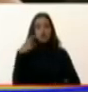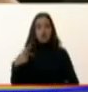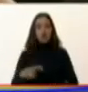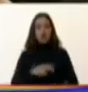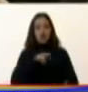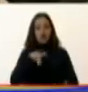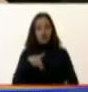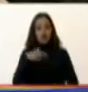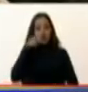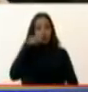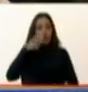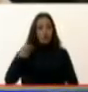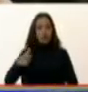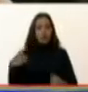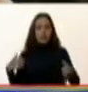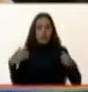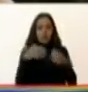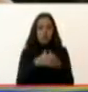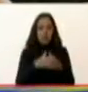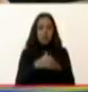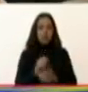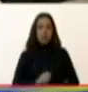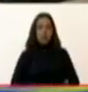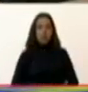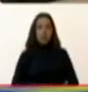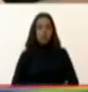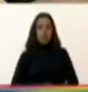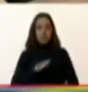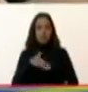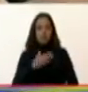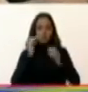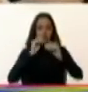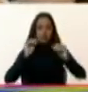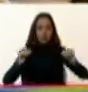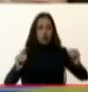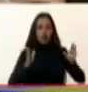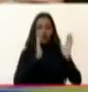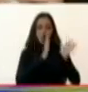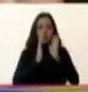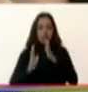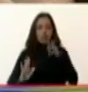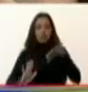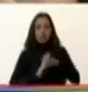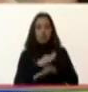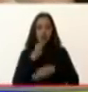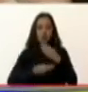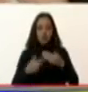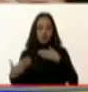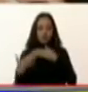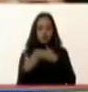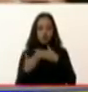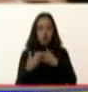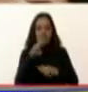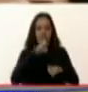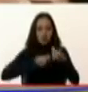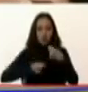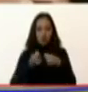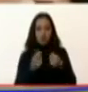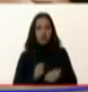nuestros pueblos se reunían para convocarse y organizarse en cómo agredirnos